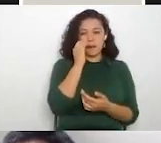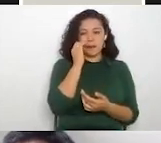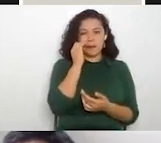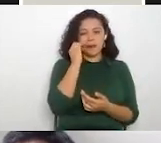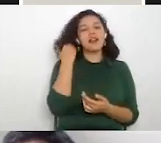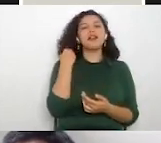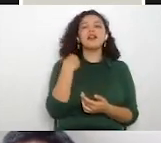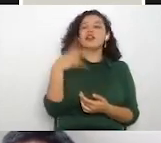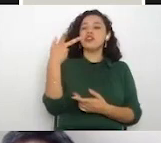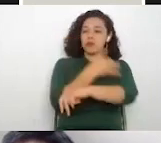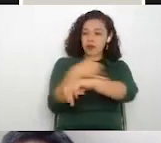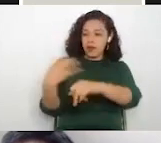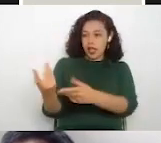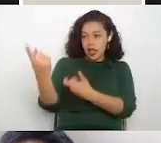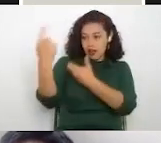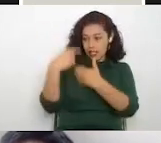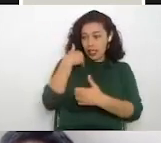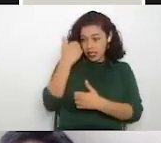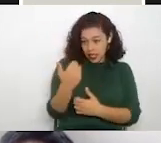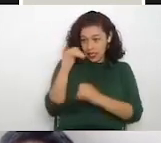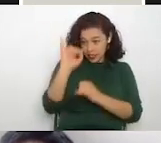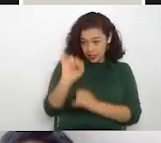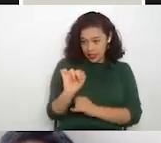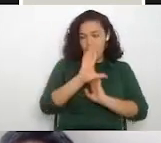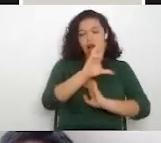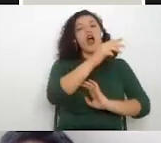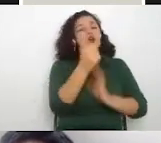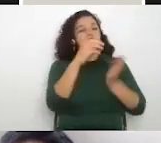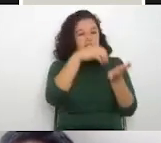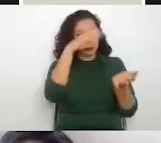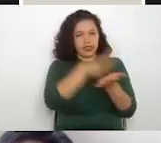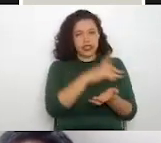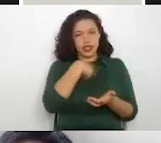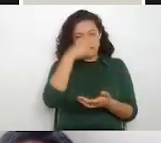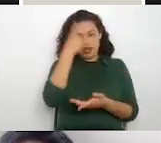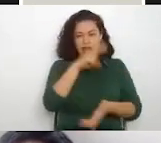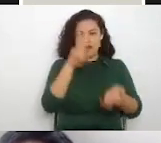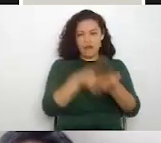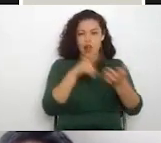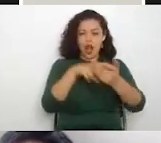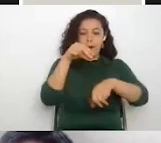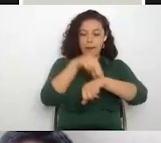su familiar, se concerta otra cita para una valoración médica,